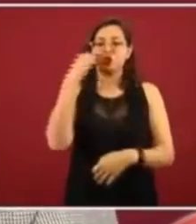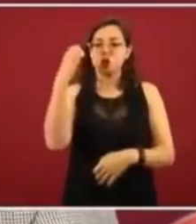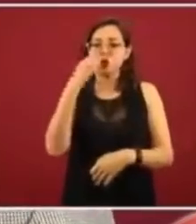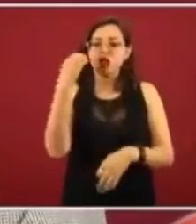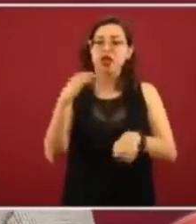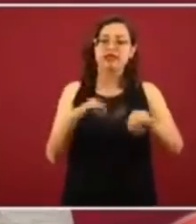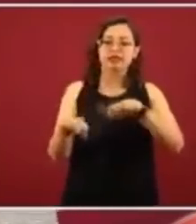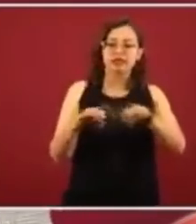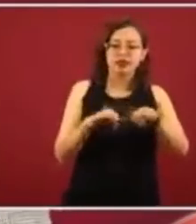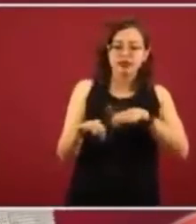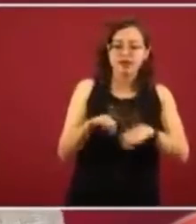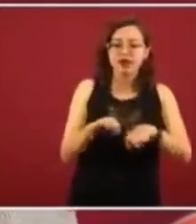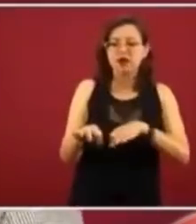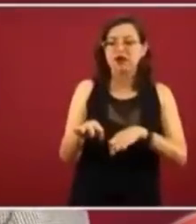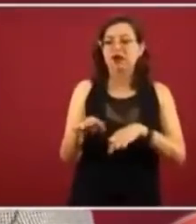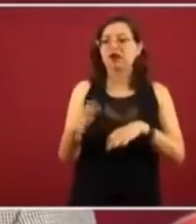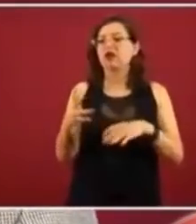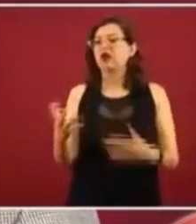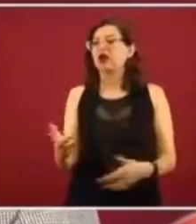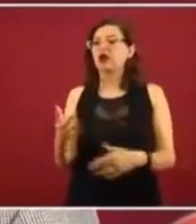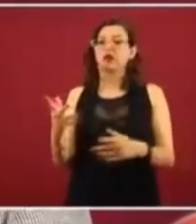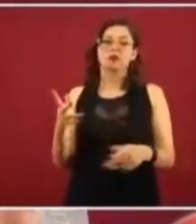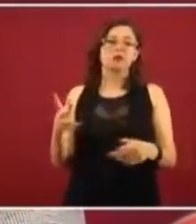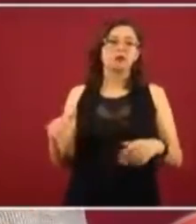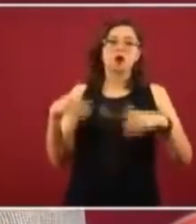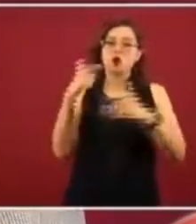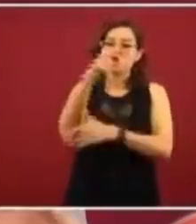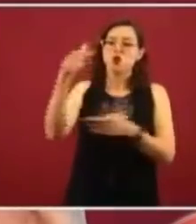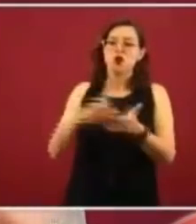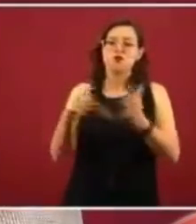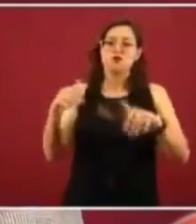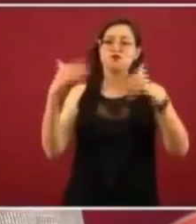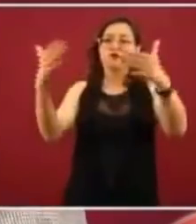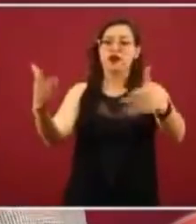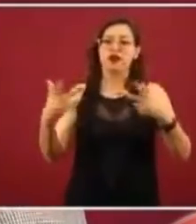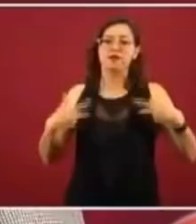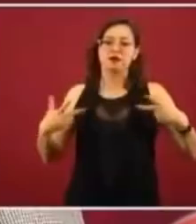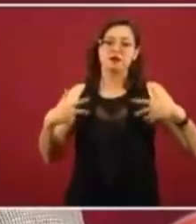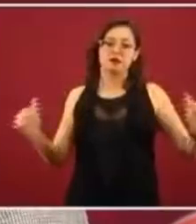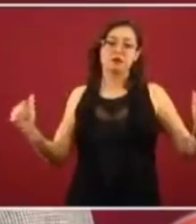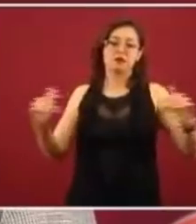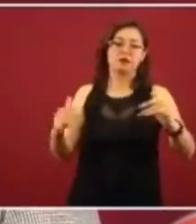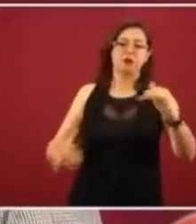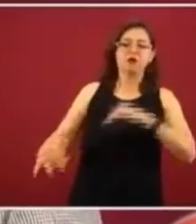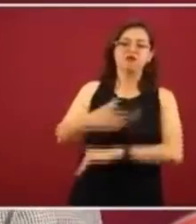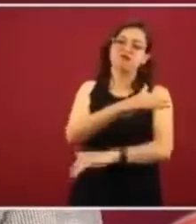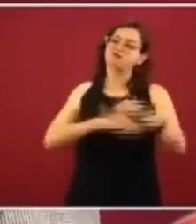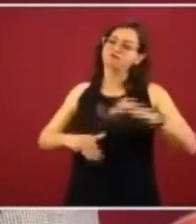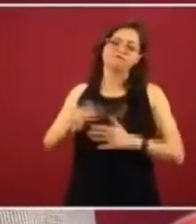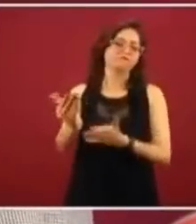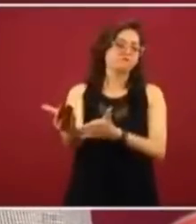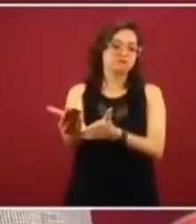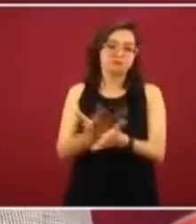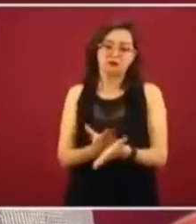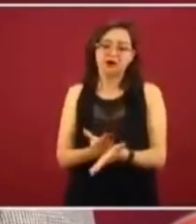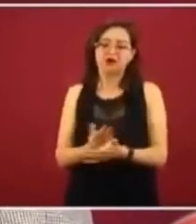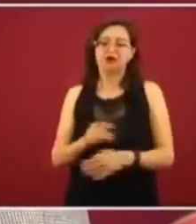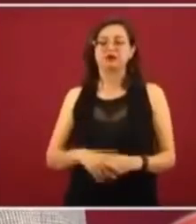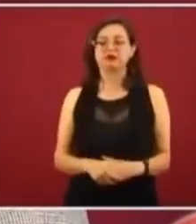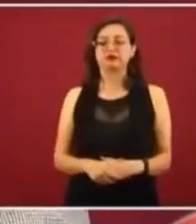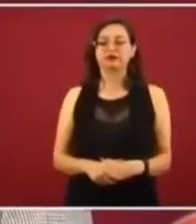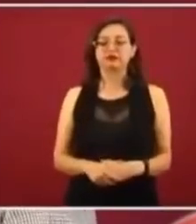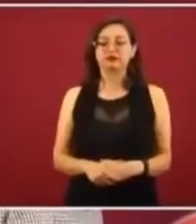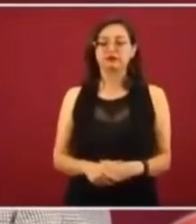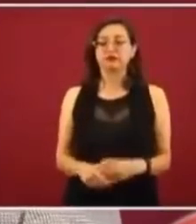trabajos, espacios públicos no tengan a personas congregadas. Ahora, como hemos dicho, hay